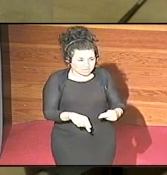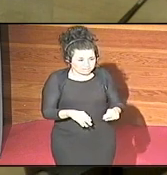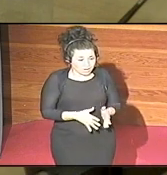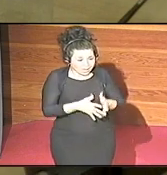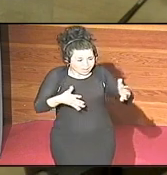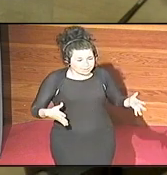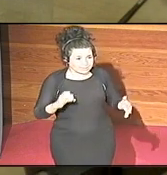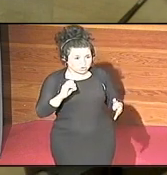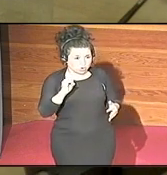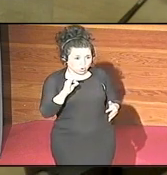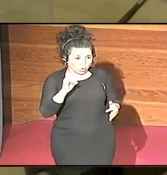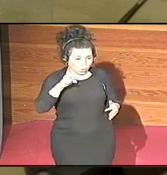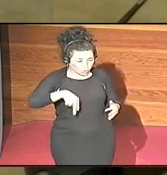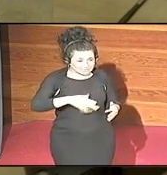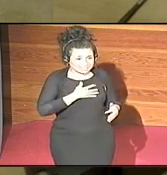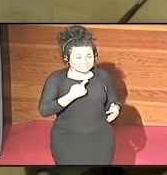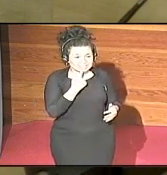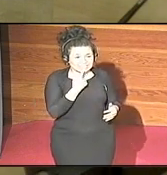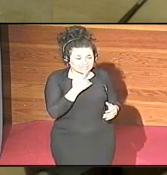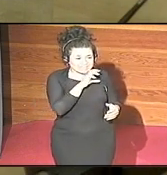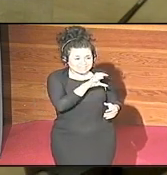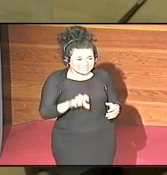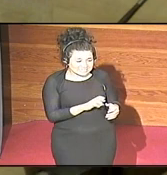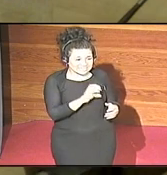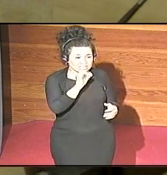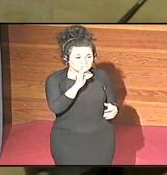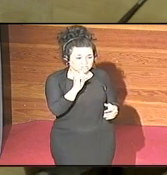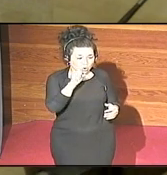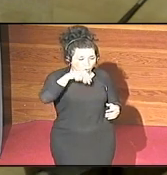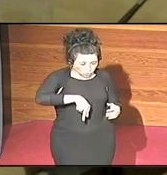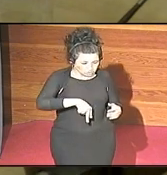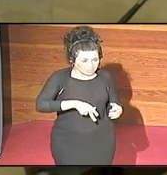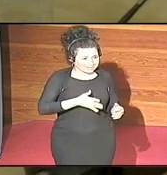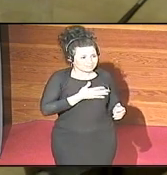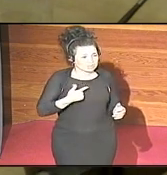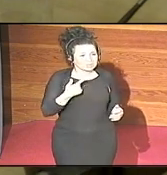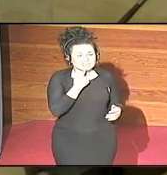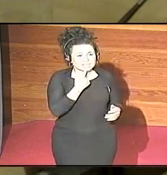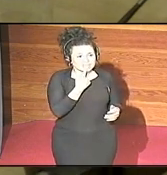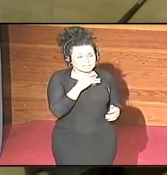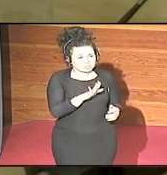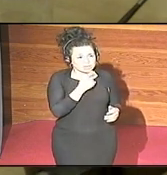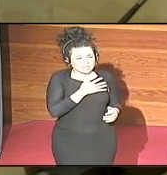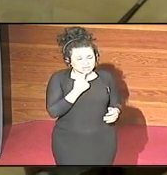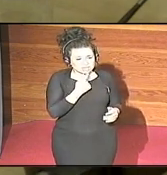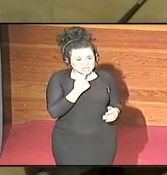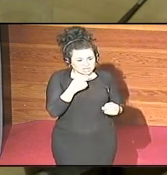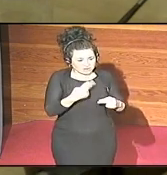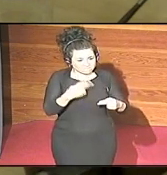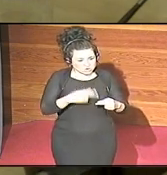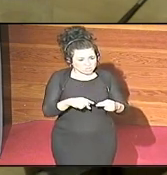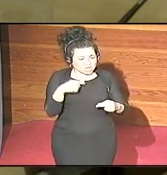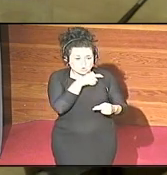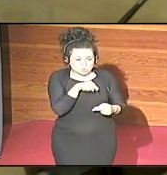decir estados miembros de la OTAN, no quiere decir que haya despliegue militar de la OTAN en las fronteras